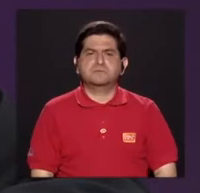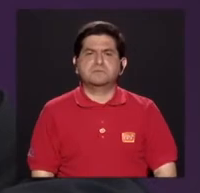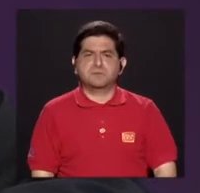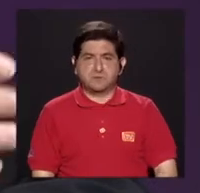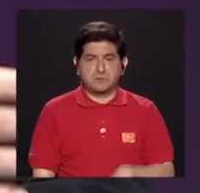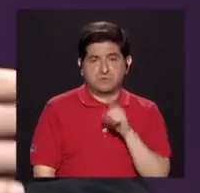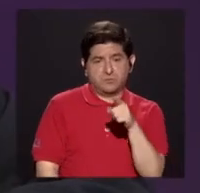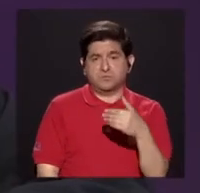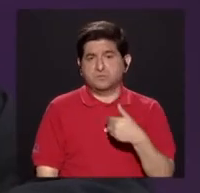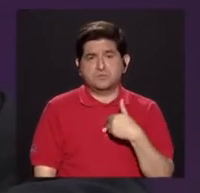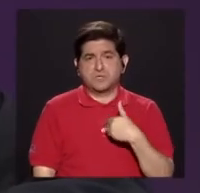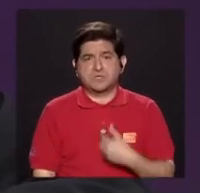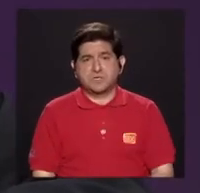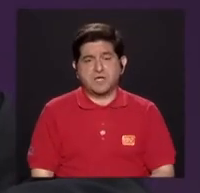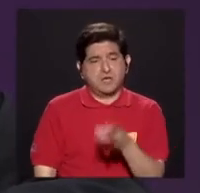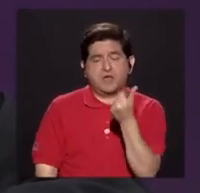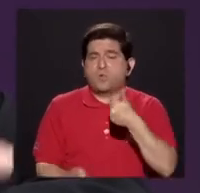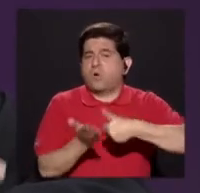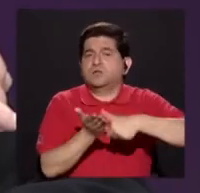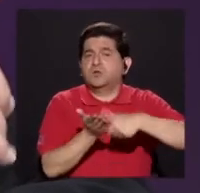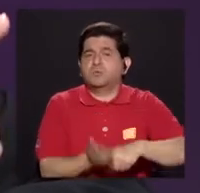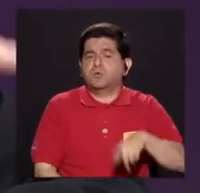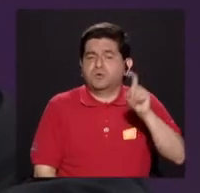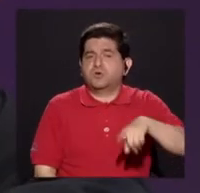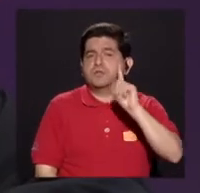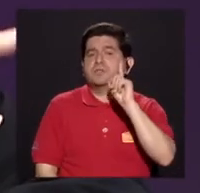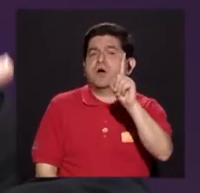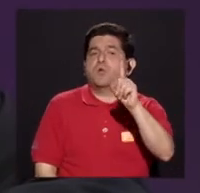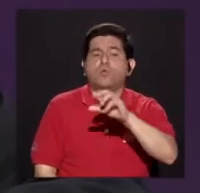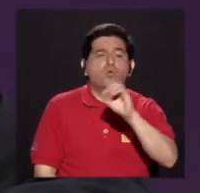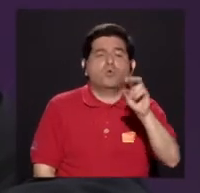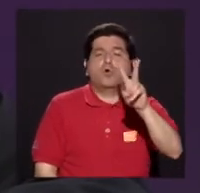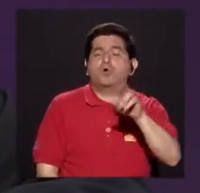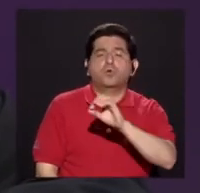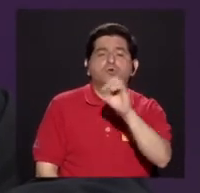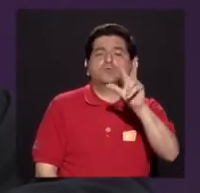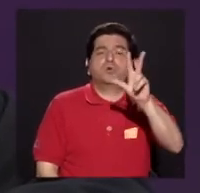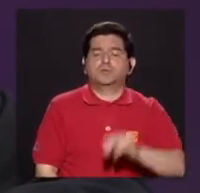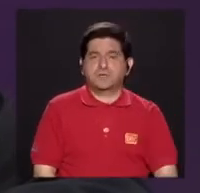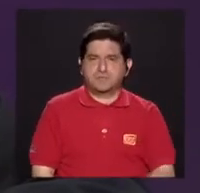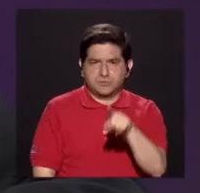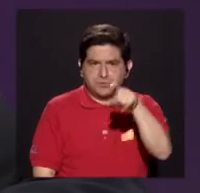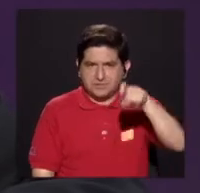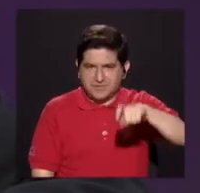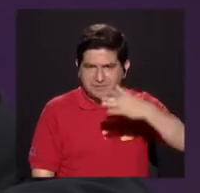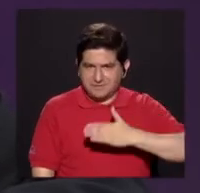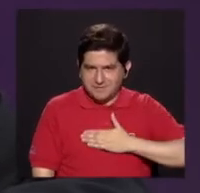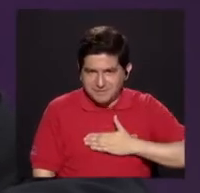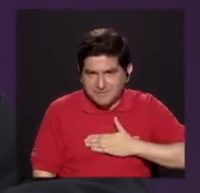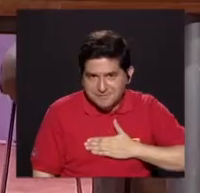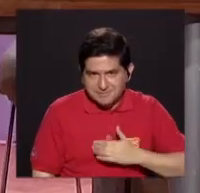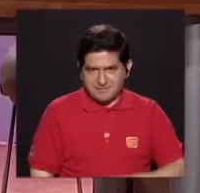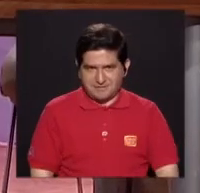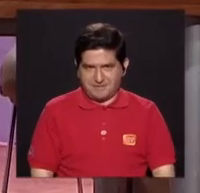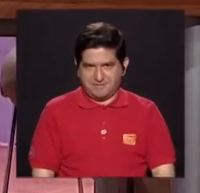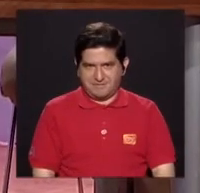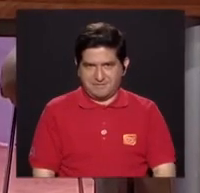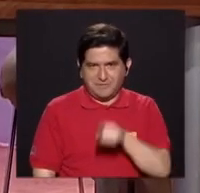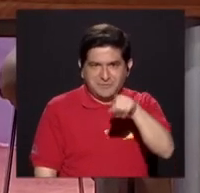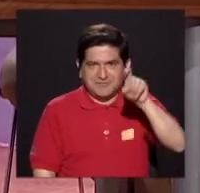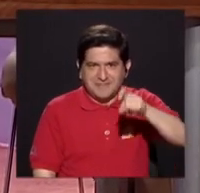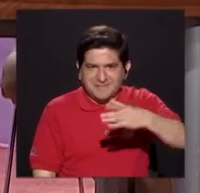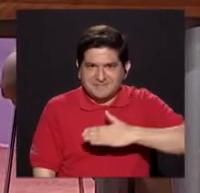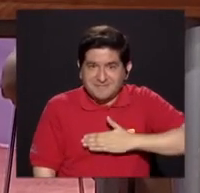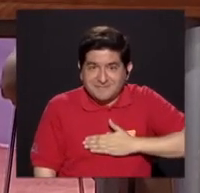tenés tantos votos para quedar y ocupas uno, ocupas dos, ocupas tres, me ocupas, me